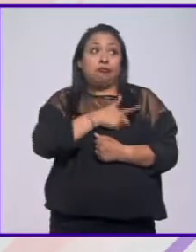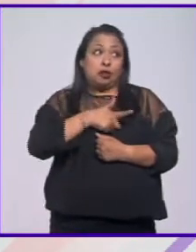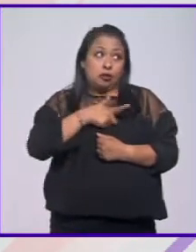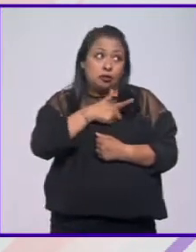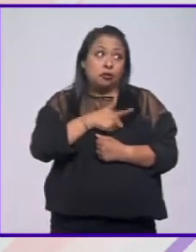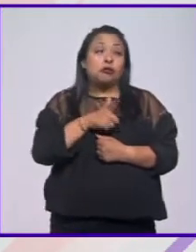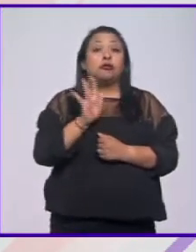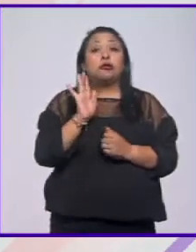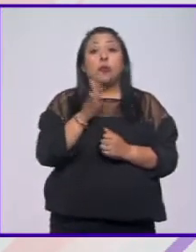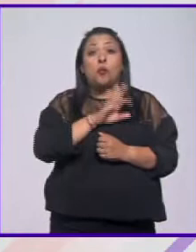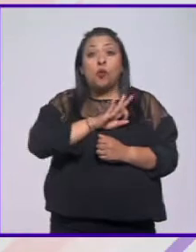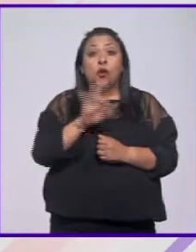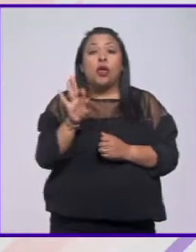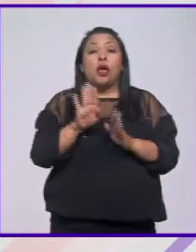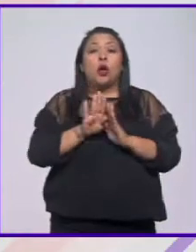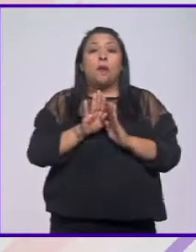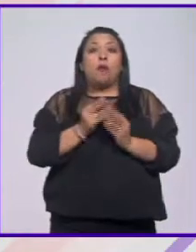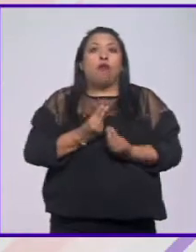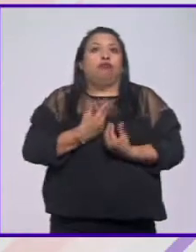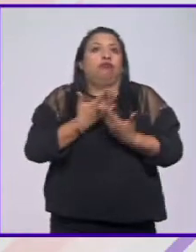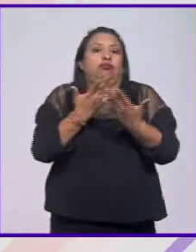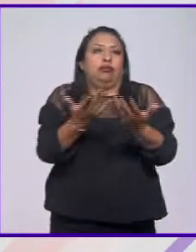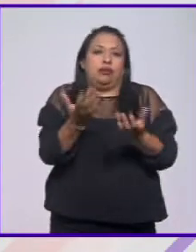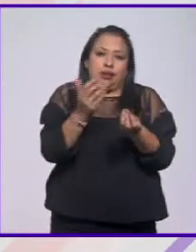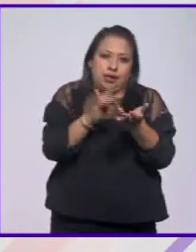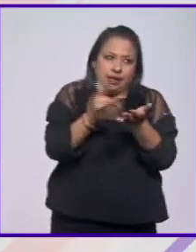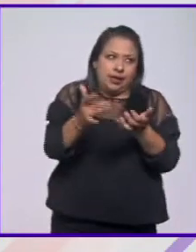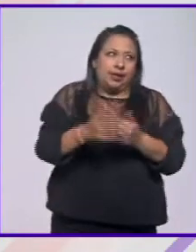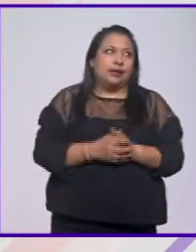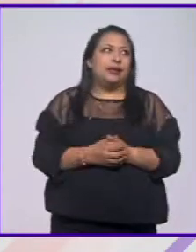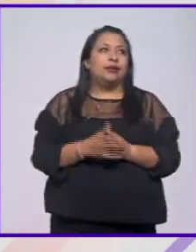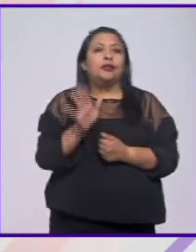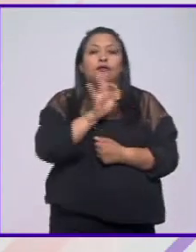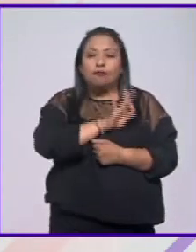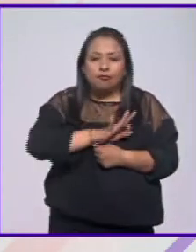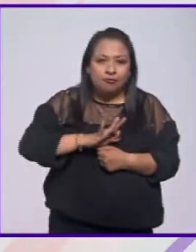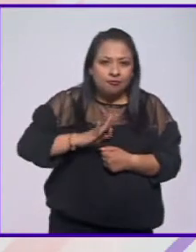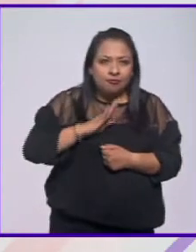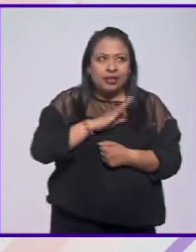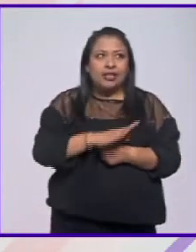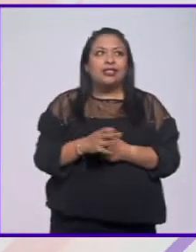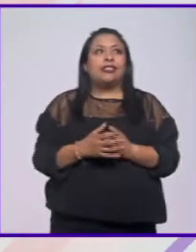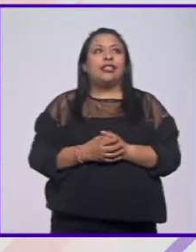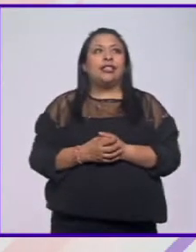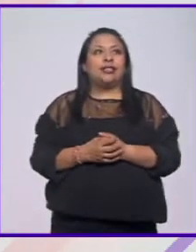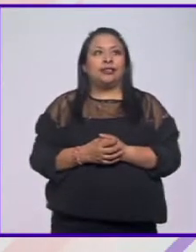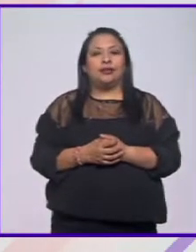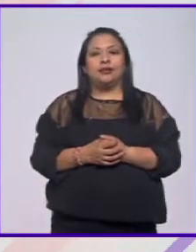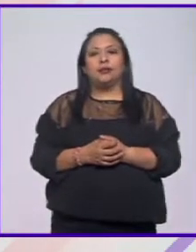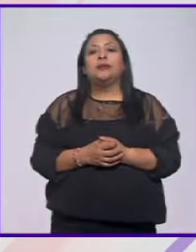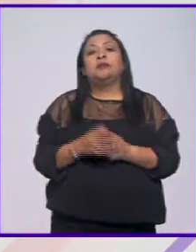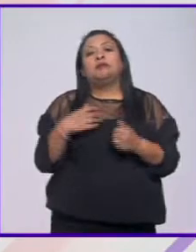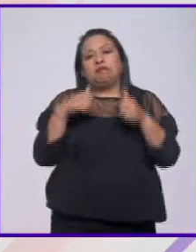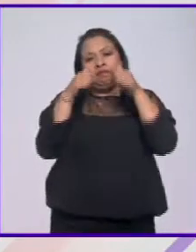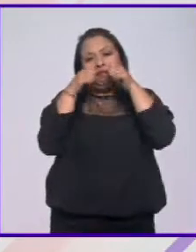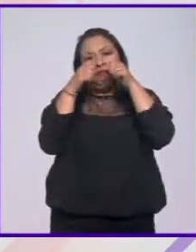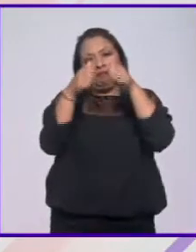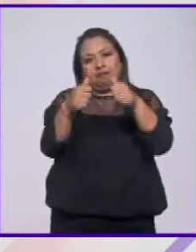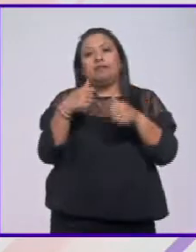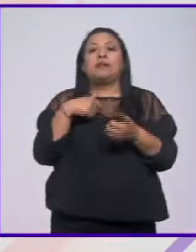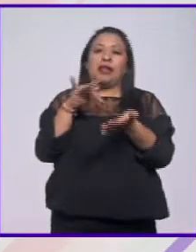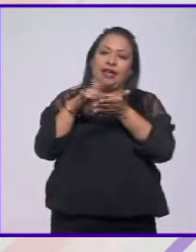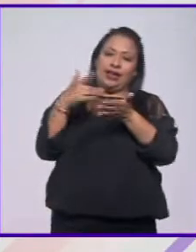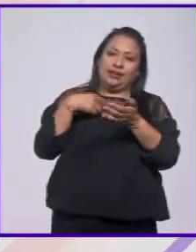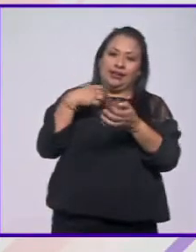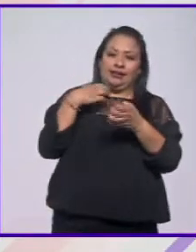pude transmitir eso. Muchas gracias. Ok. Pues felicitaciones. Gracias. Muchas gracias. Y gracias por el